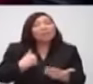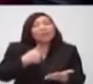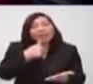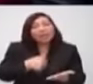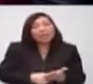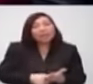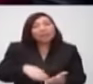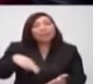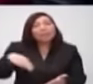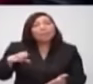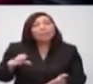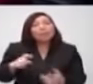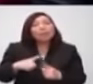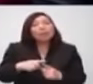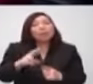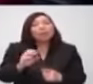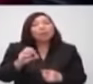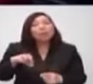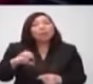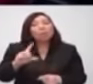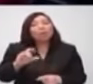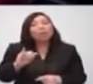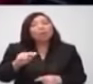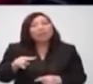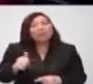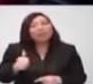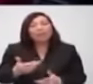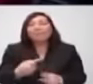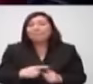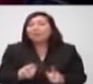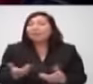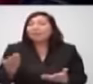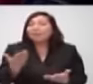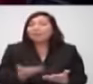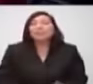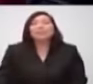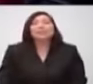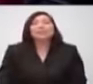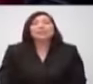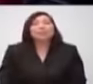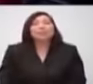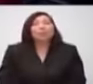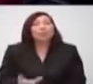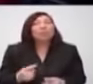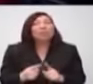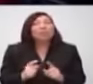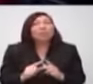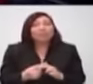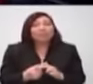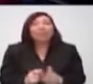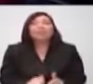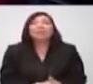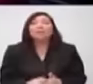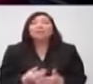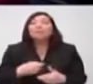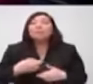Caja Metropolitana. ¿Qué se consiguió? Se consiguió que se estableció una fecha de inicio de operación